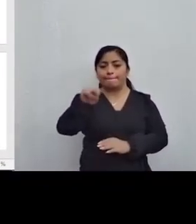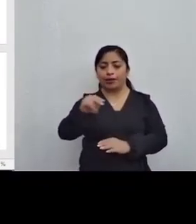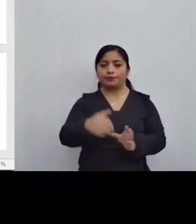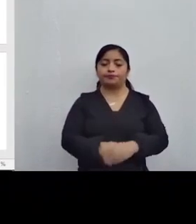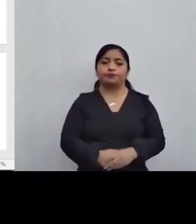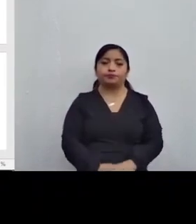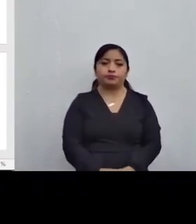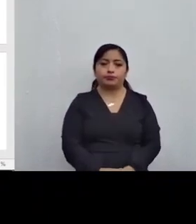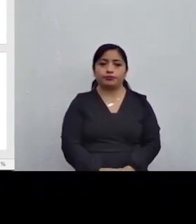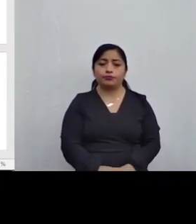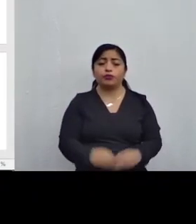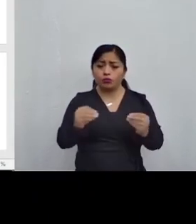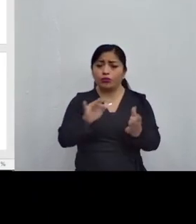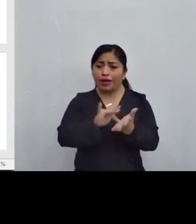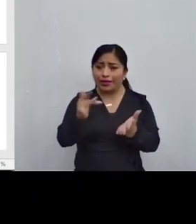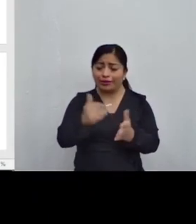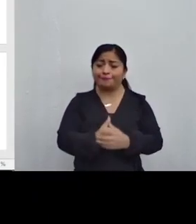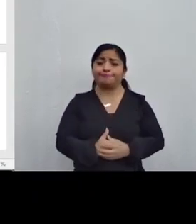Muchas gracias.